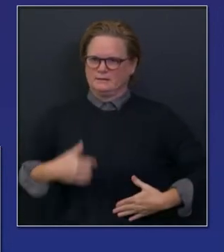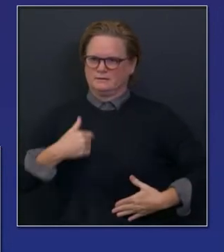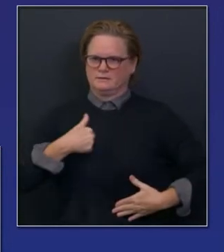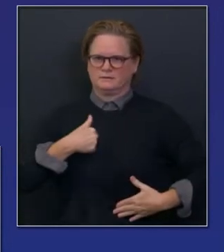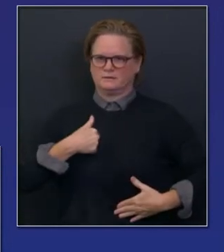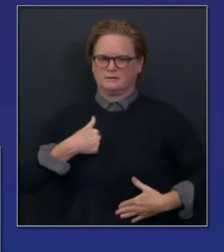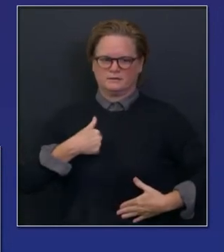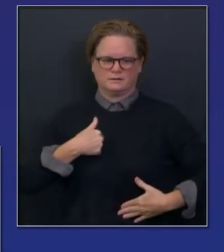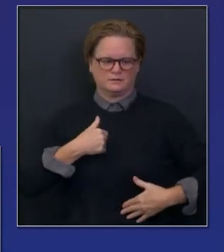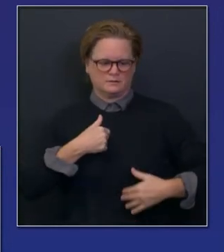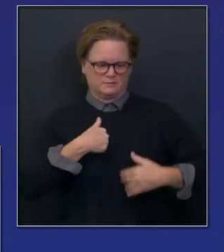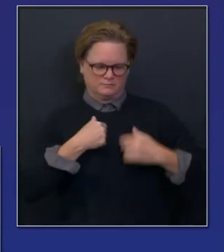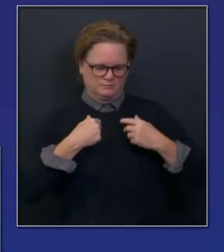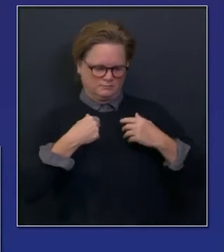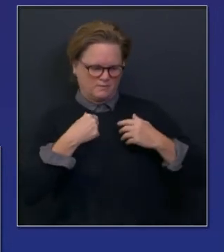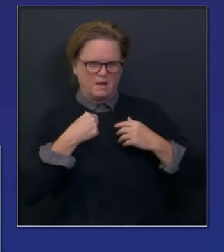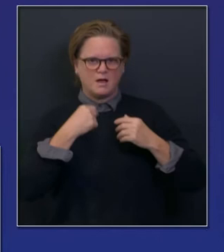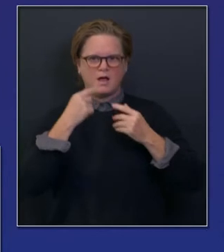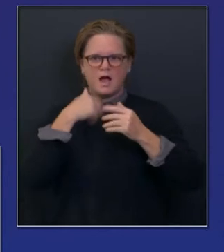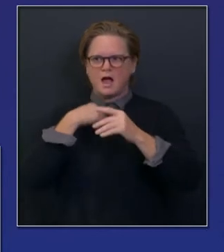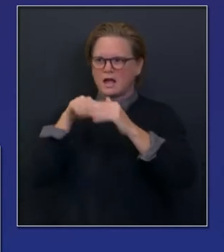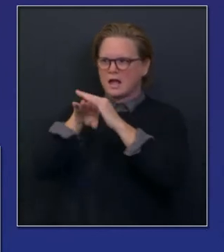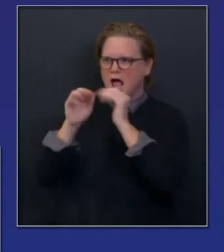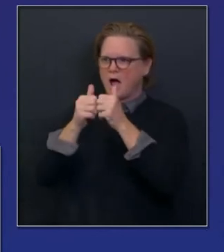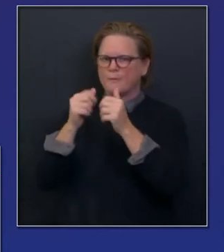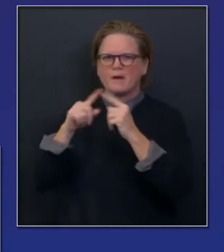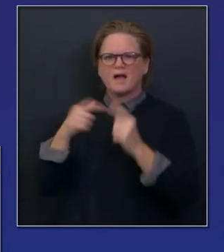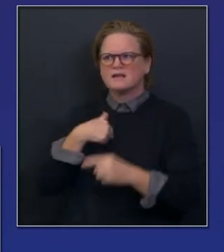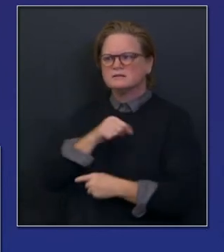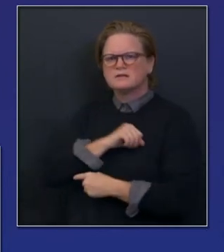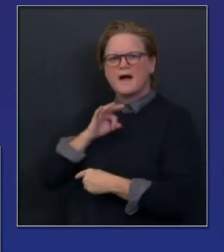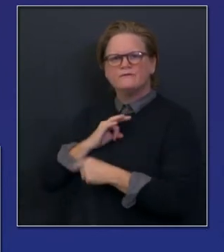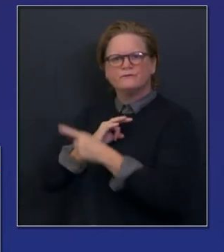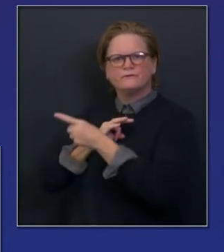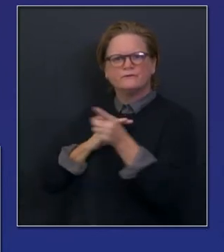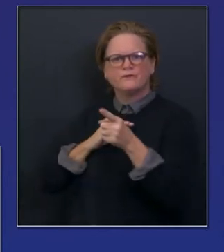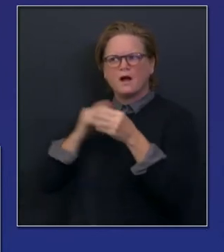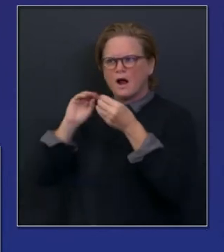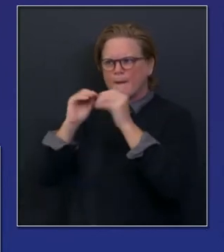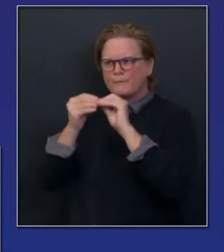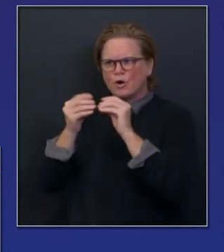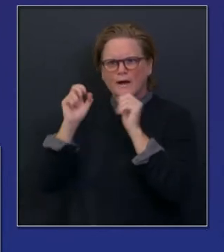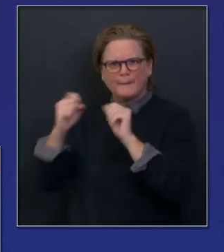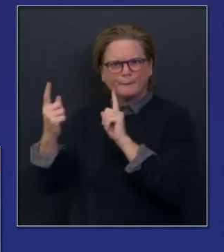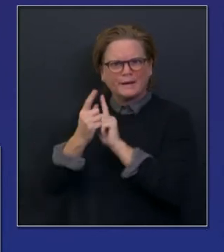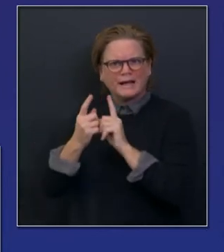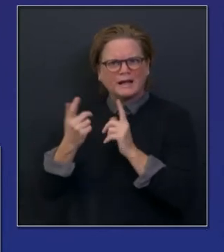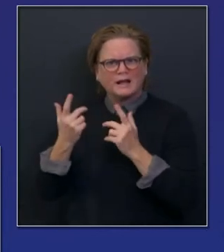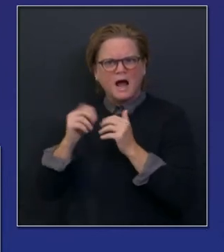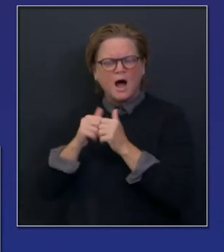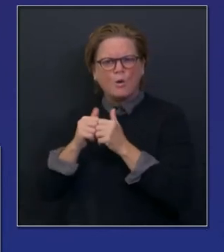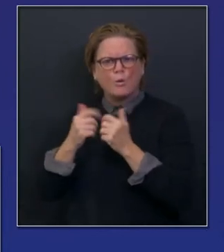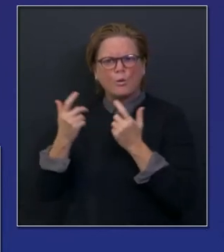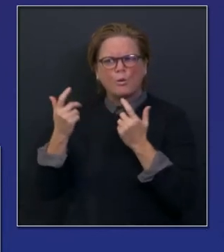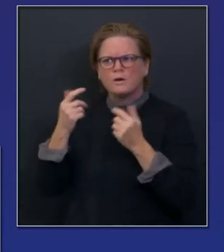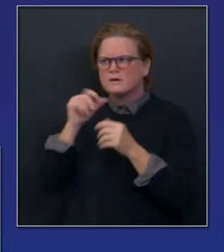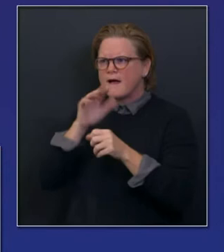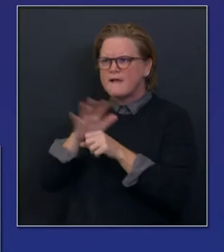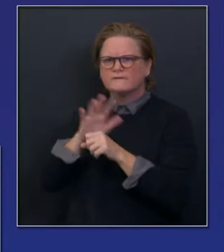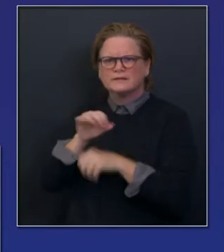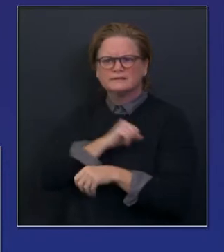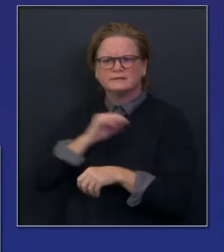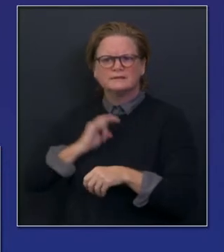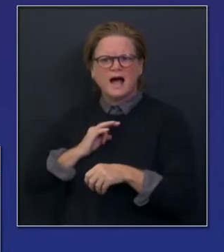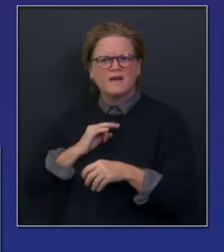son los cuartos de por sí. Y digo de por sí porque ese no es el caso en cada uno de los hospitales, en cada parte del estado,